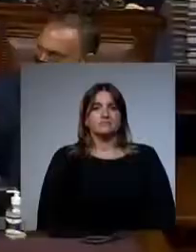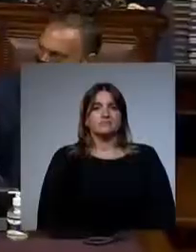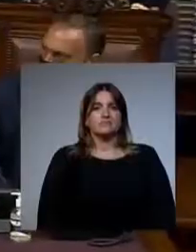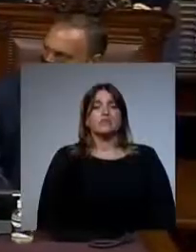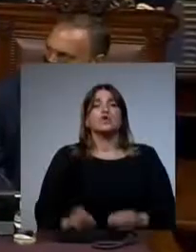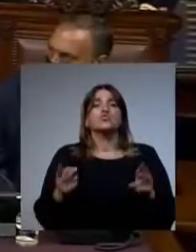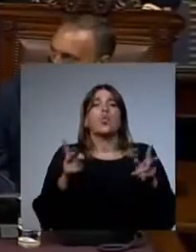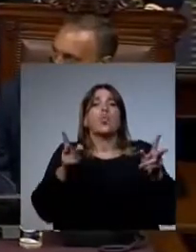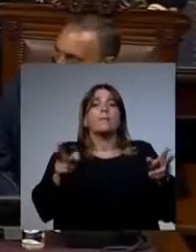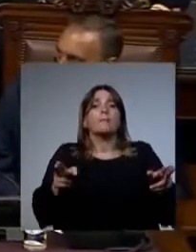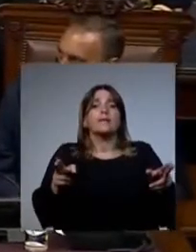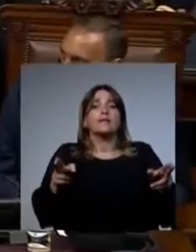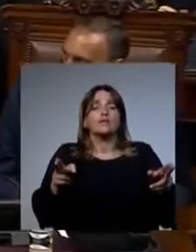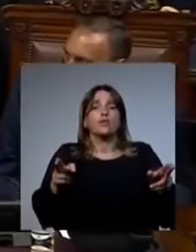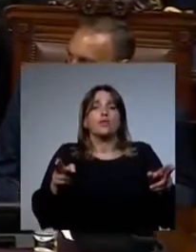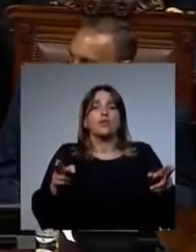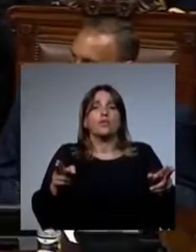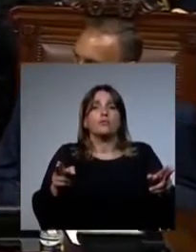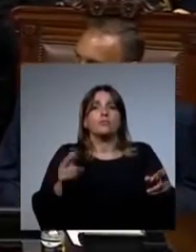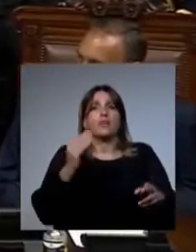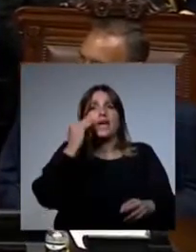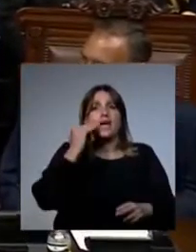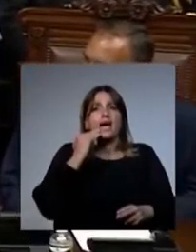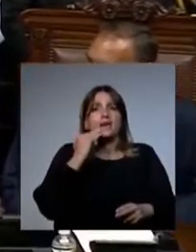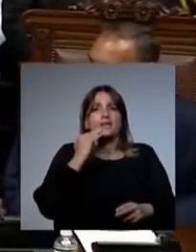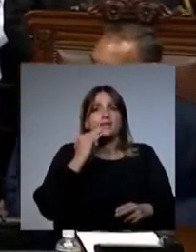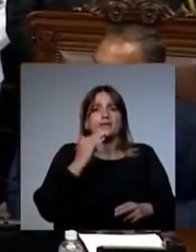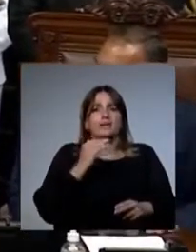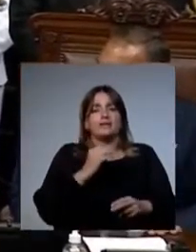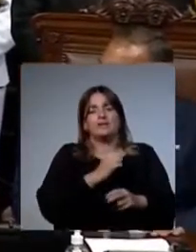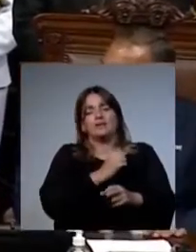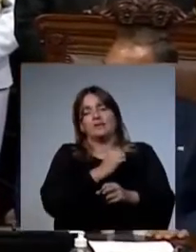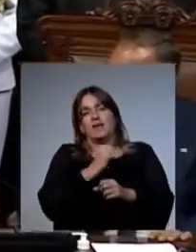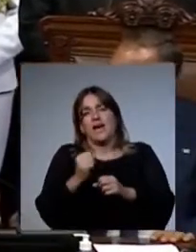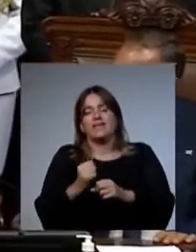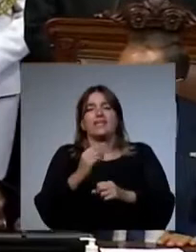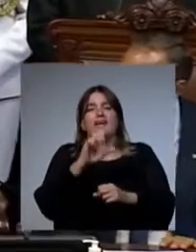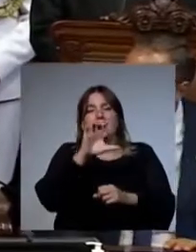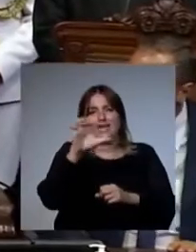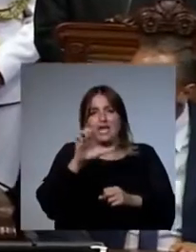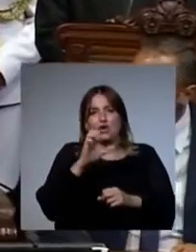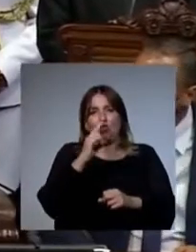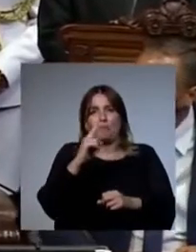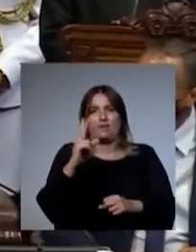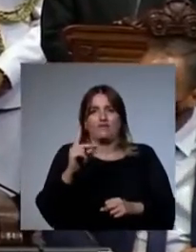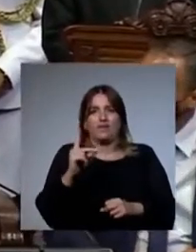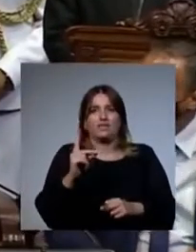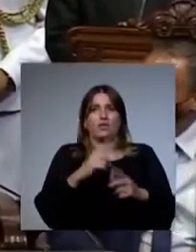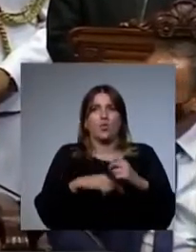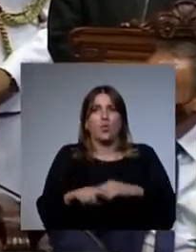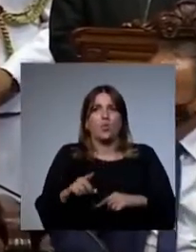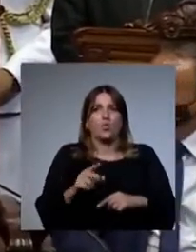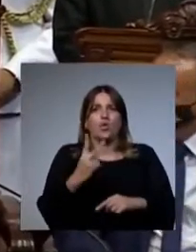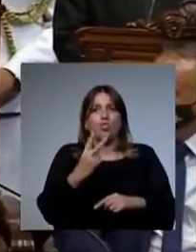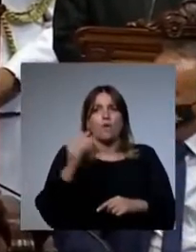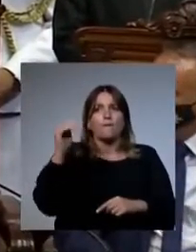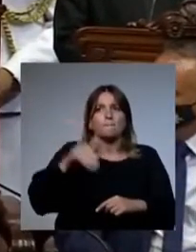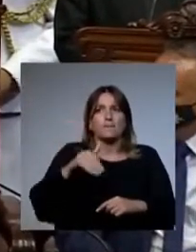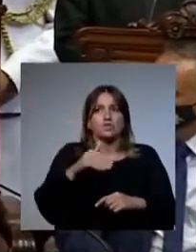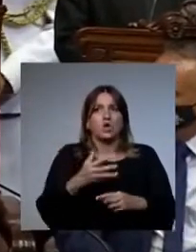En el periodo abril 2020, enero 2021, se canjearon 2 millones de